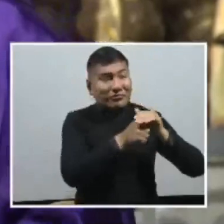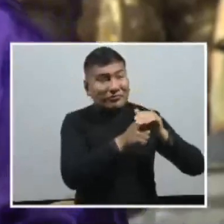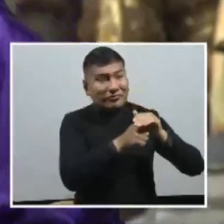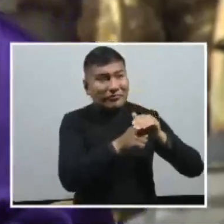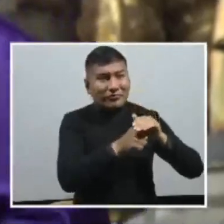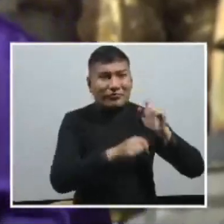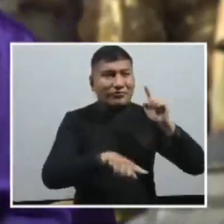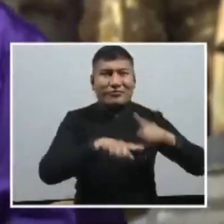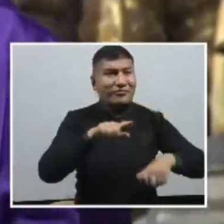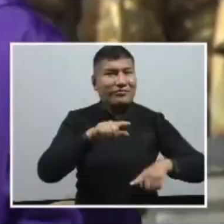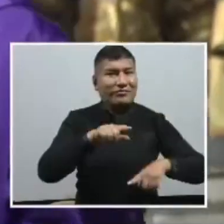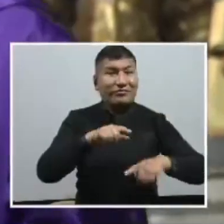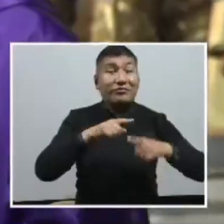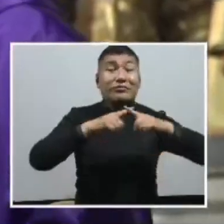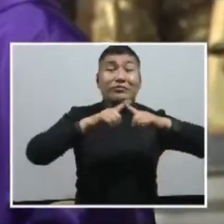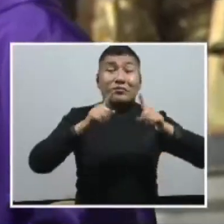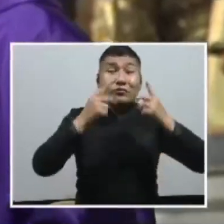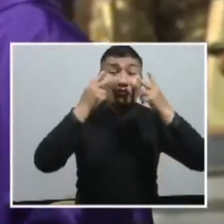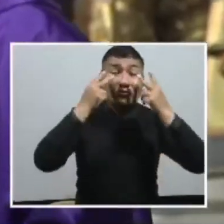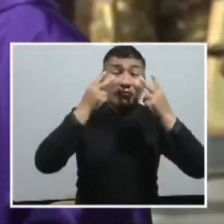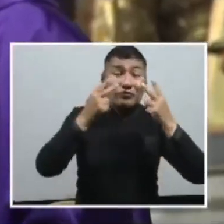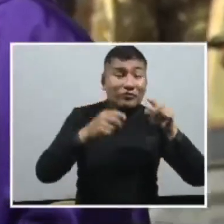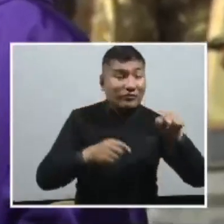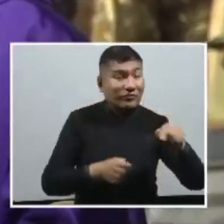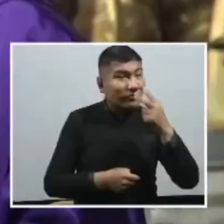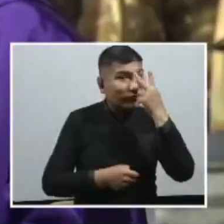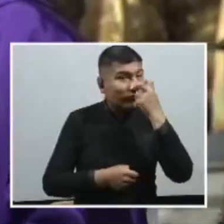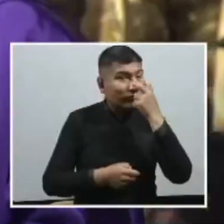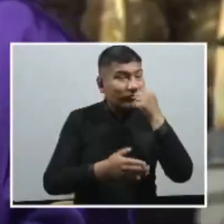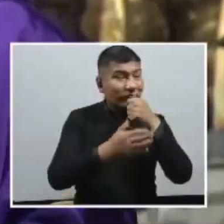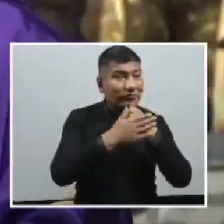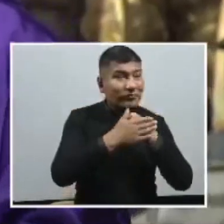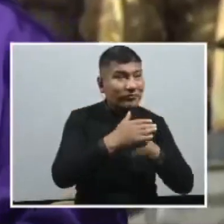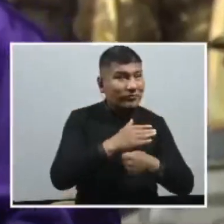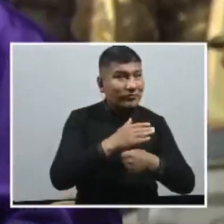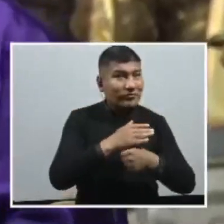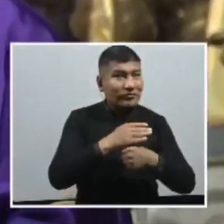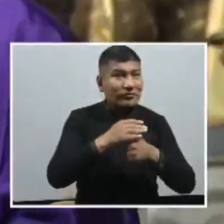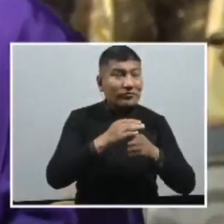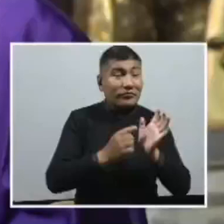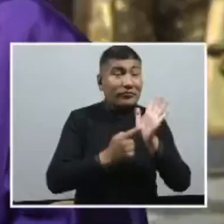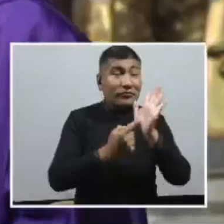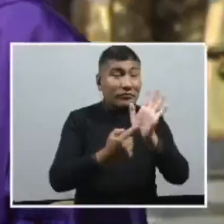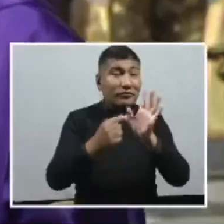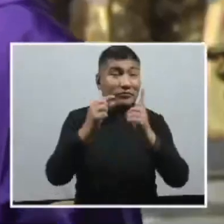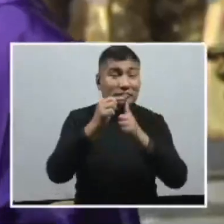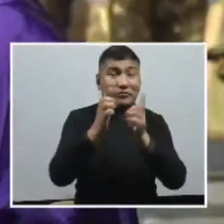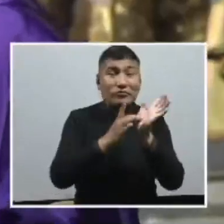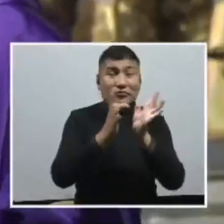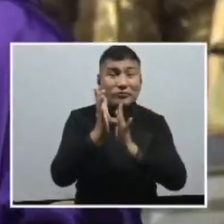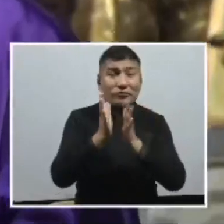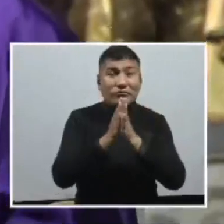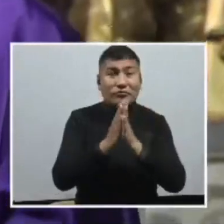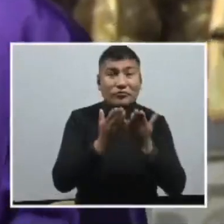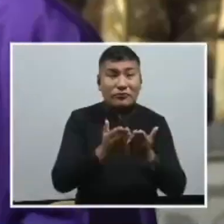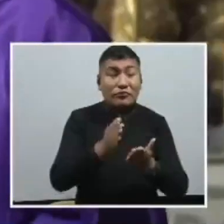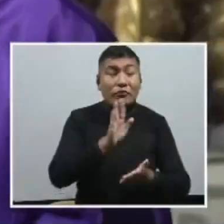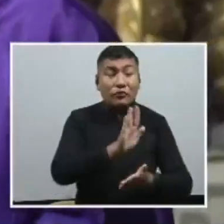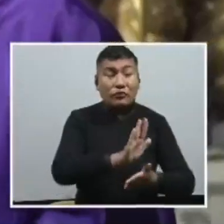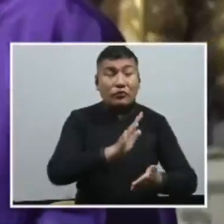Pero vamos a fijarnos en el ciego de nacimiento que relata el Evangelio. Y en su proceso de